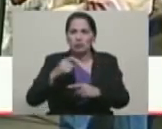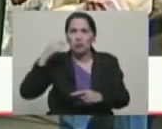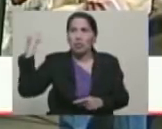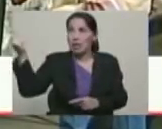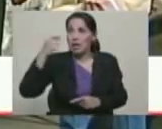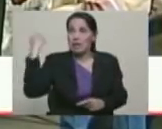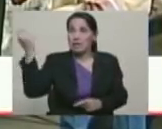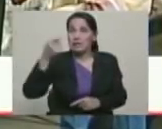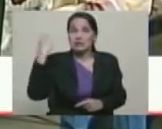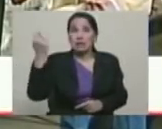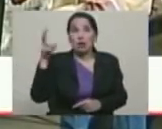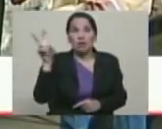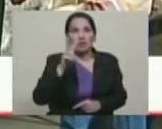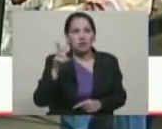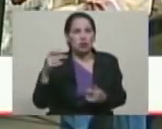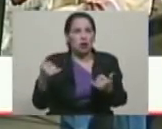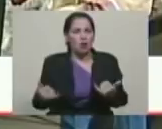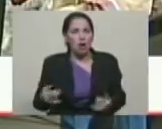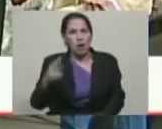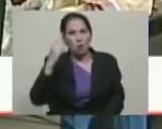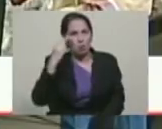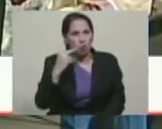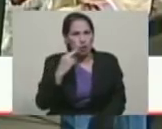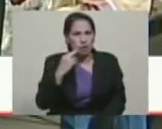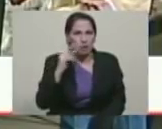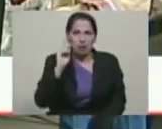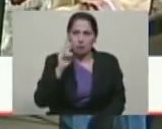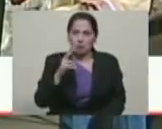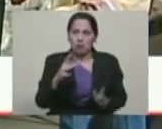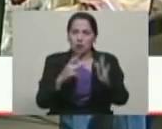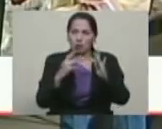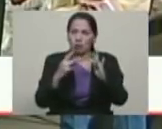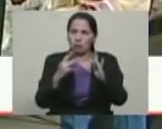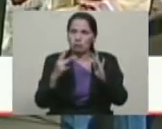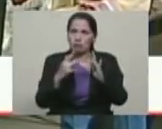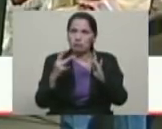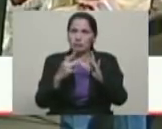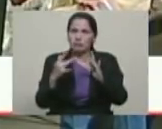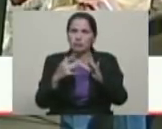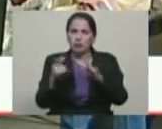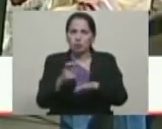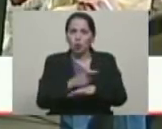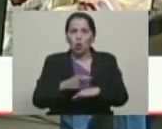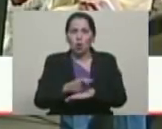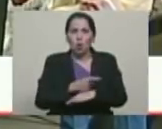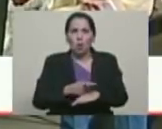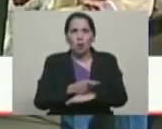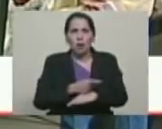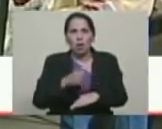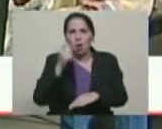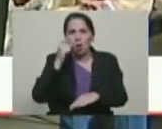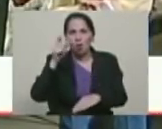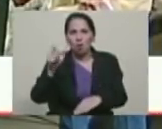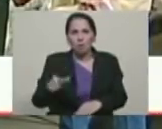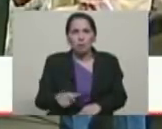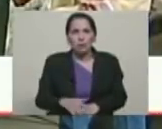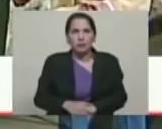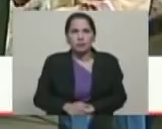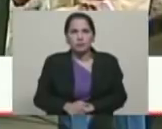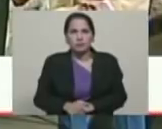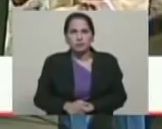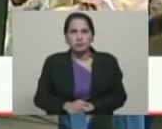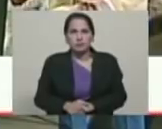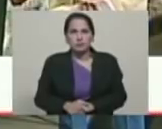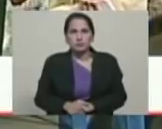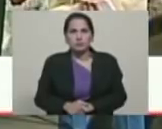llano venezolano nos vamos al estado Bolívar, a Ciudad Bolívar. Allá está el gobernador Justo Noguera Pietri, compañero